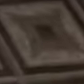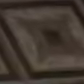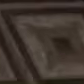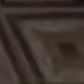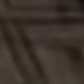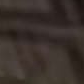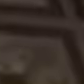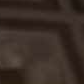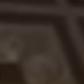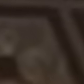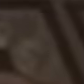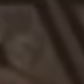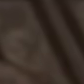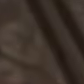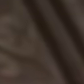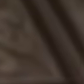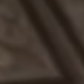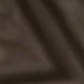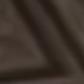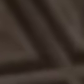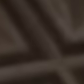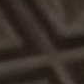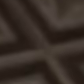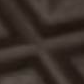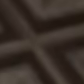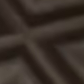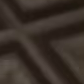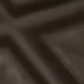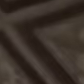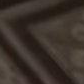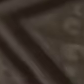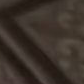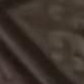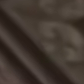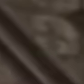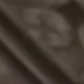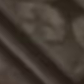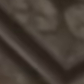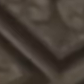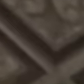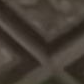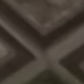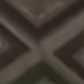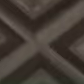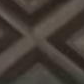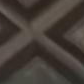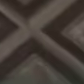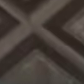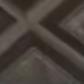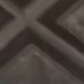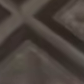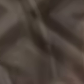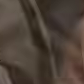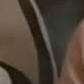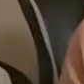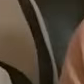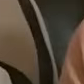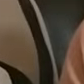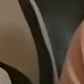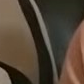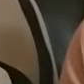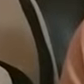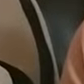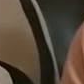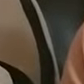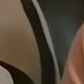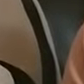se ha grabado y escuchando esa grabadora, cada noche taratateaba y sacaba la letra. Todas